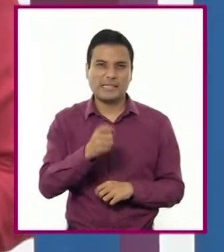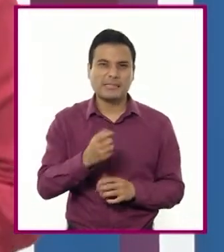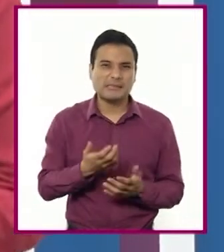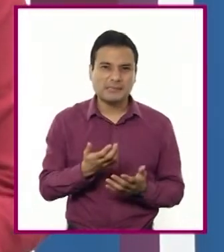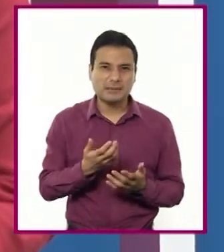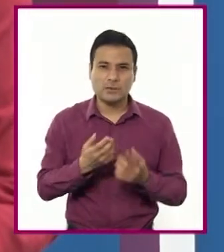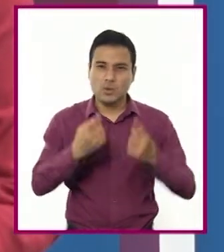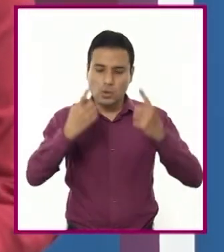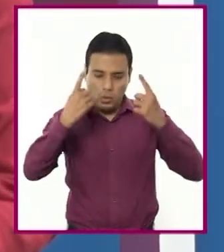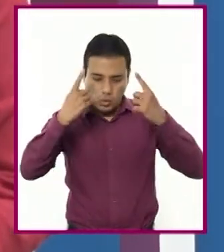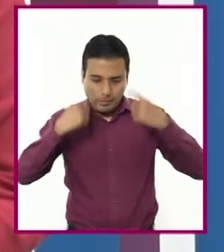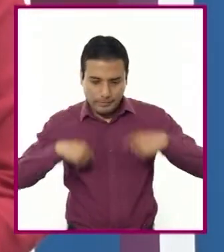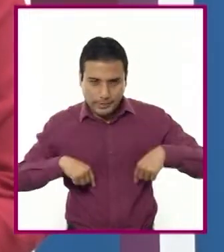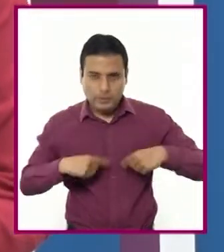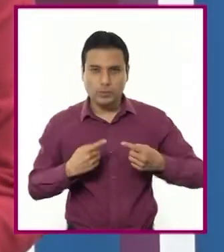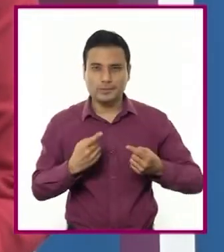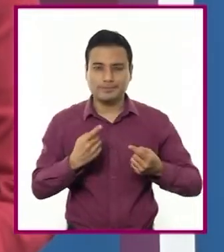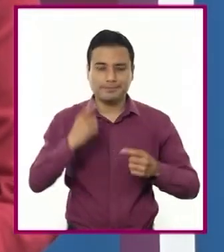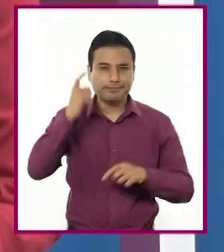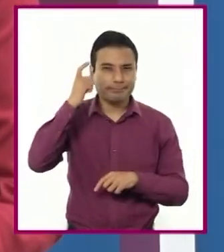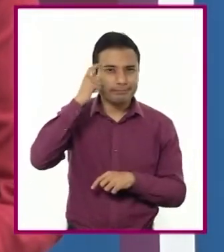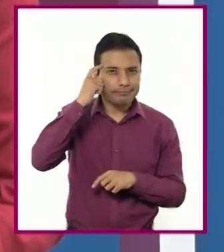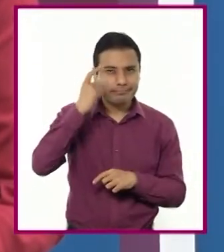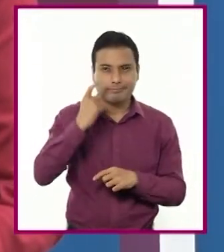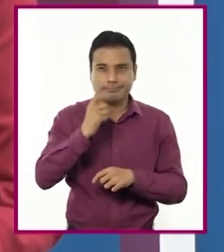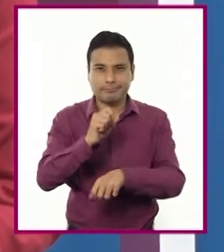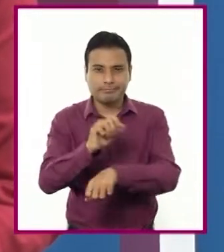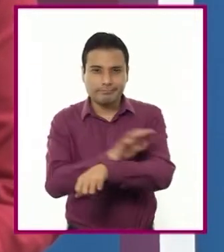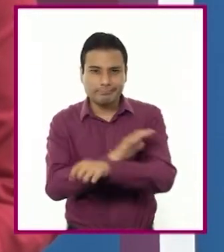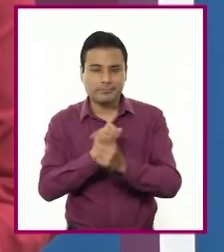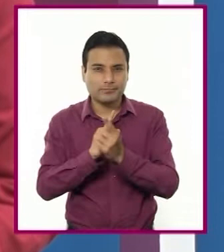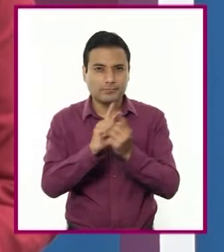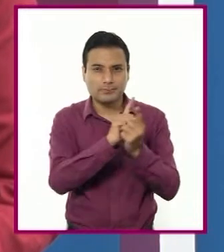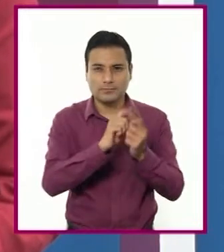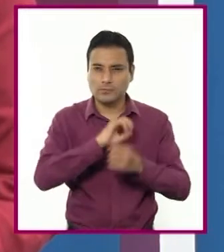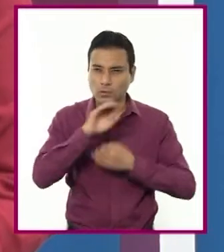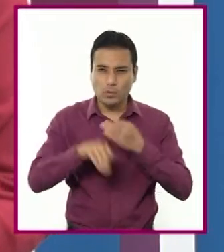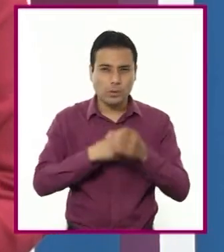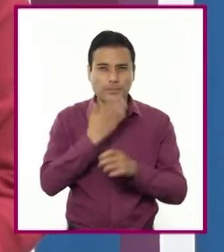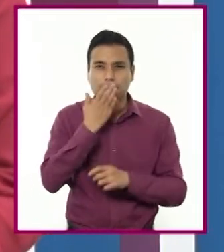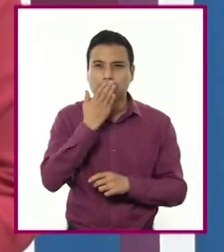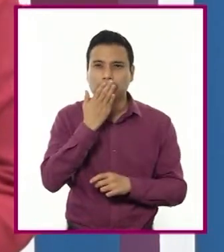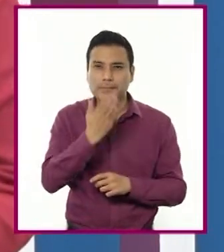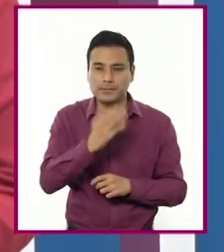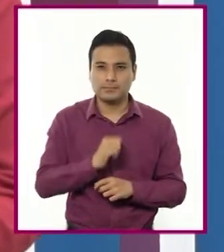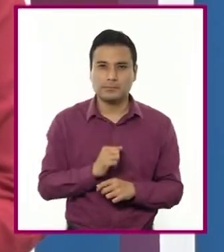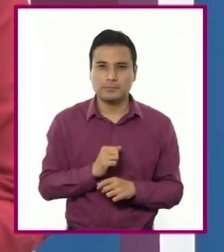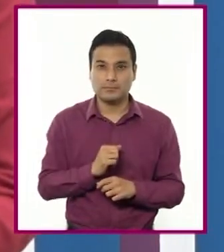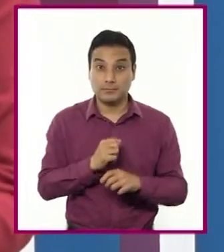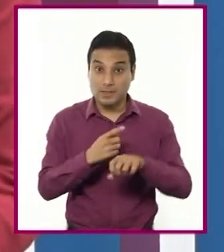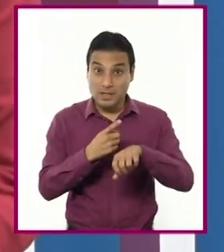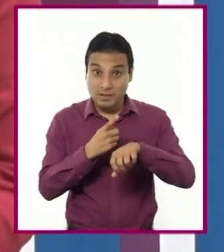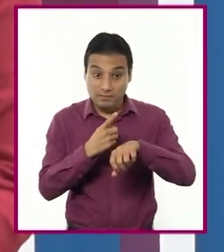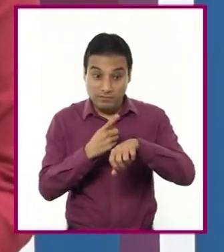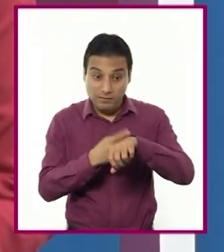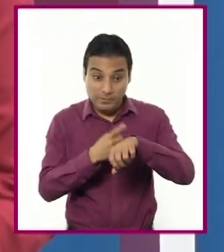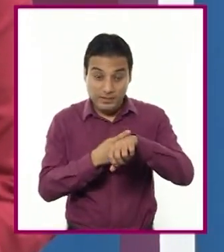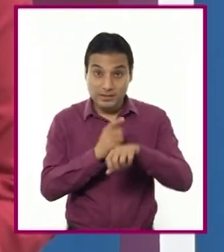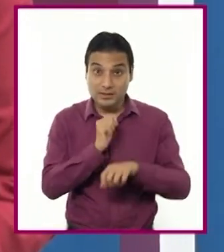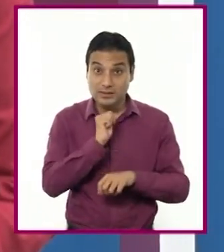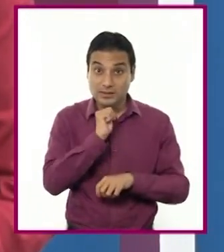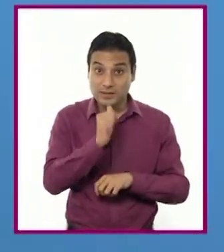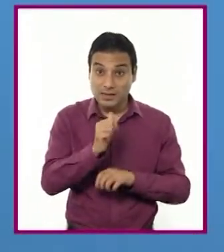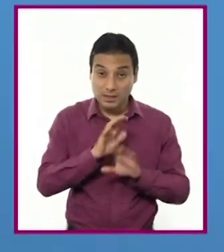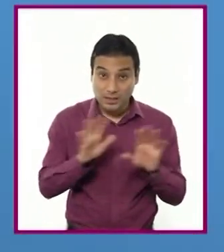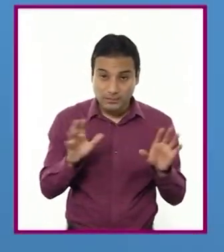bienestar físico, mental y social, y no solamente la ausencia de afecciones o enfermedades. El cuerpo